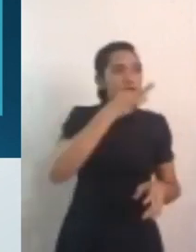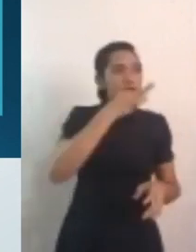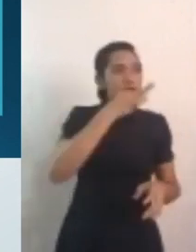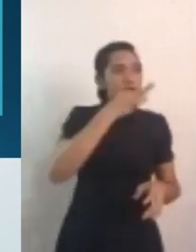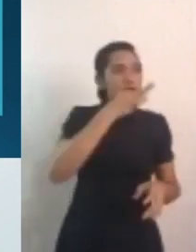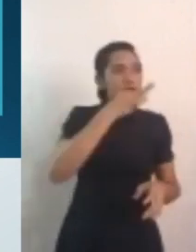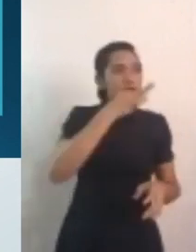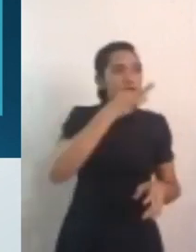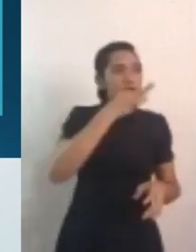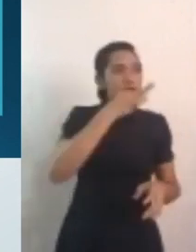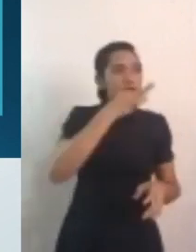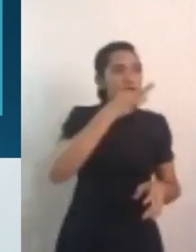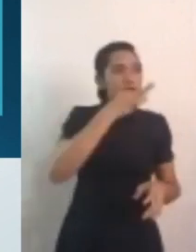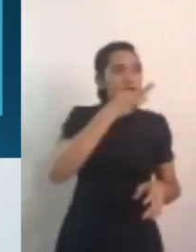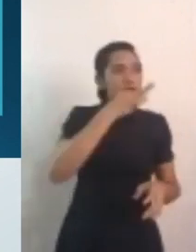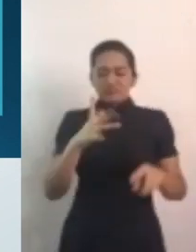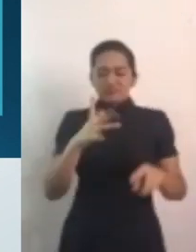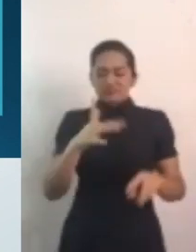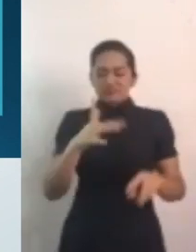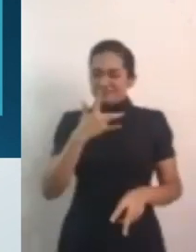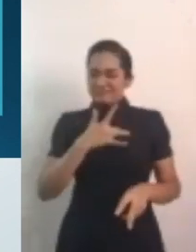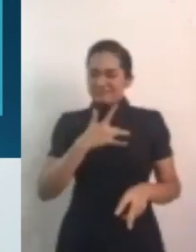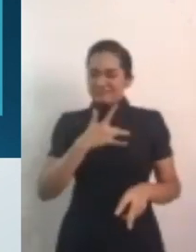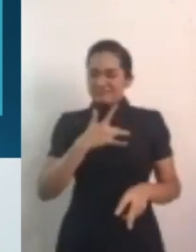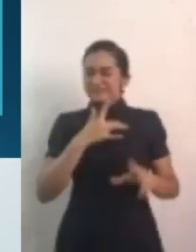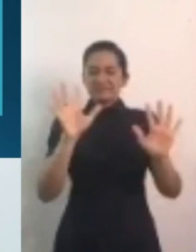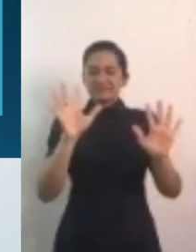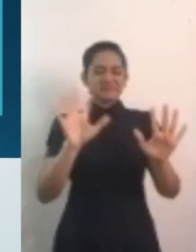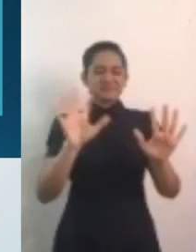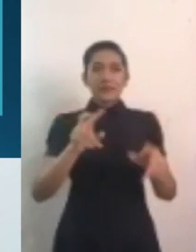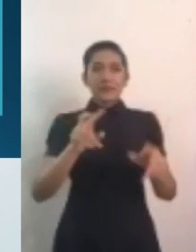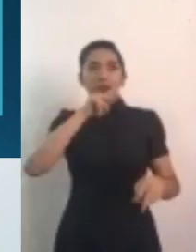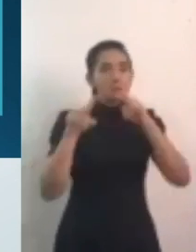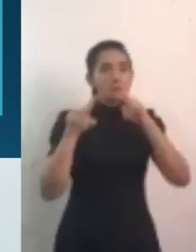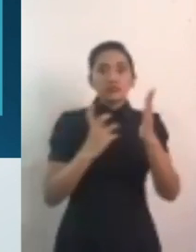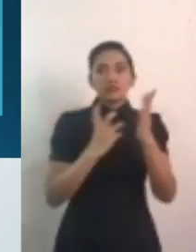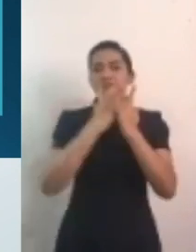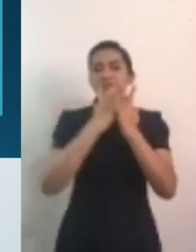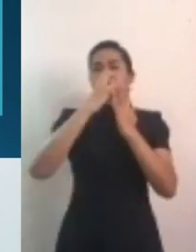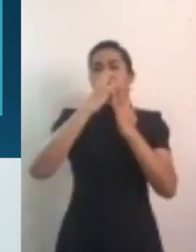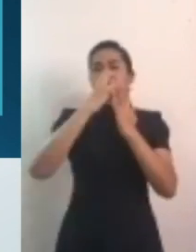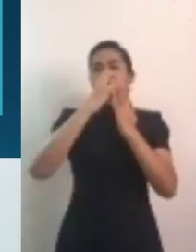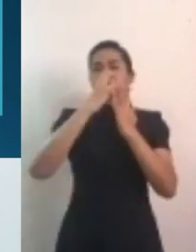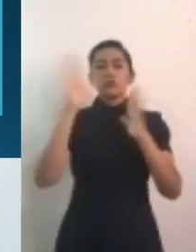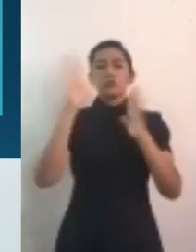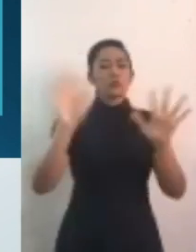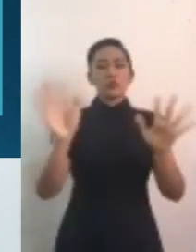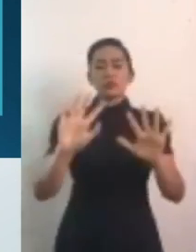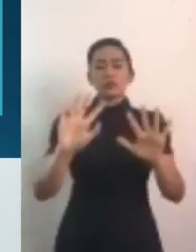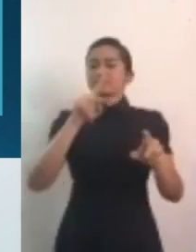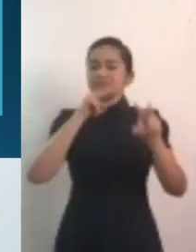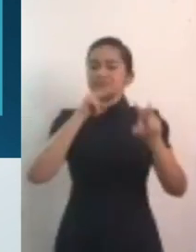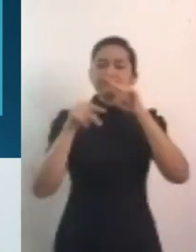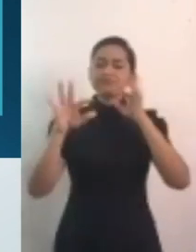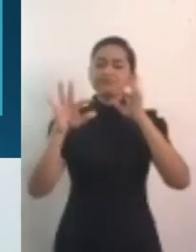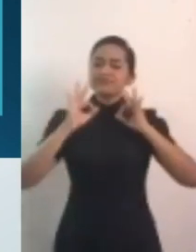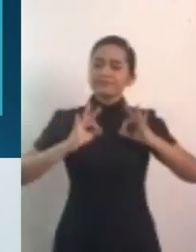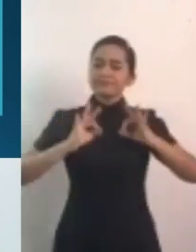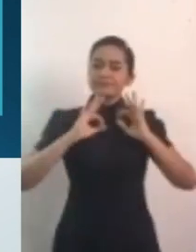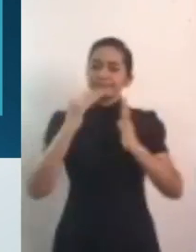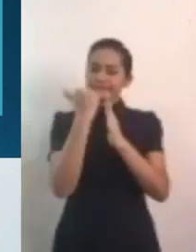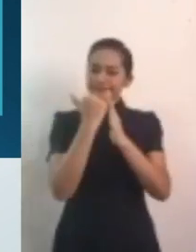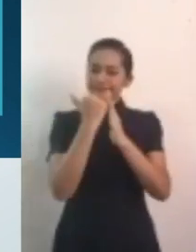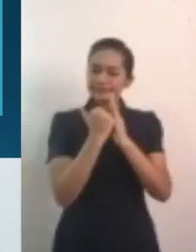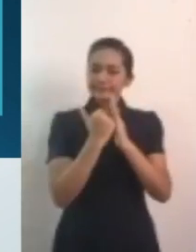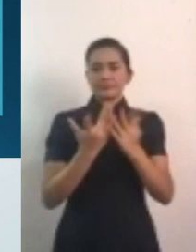persona empieza a entender que la preocupación es una condición que podemos tolerar. Esta preocupación,